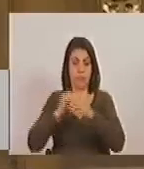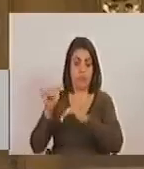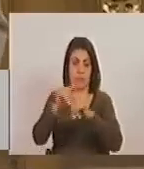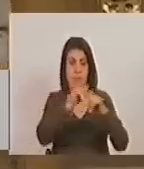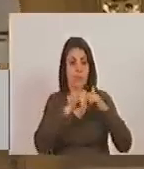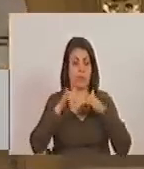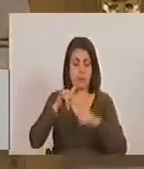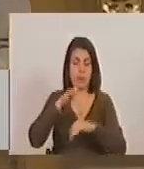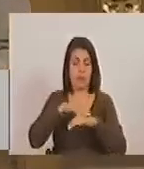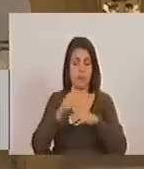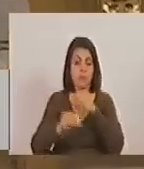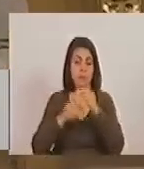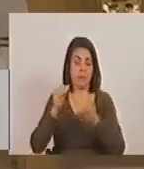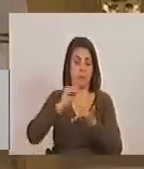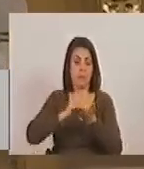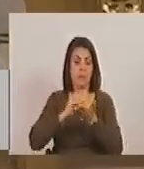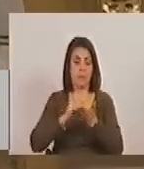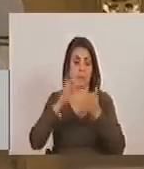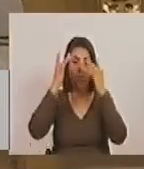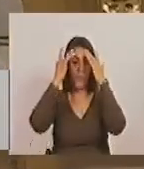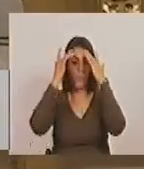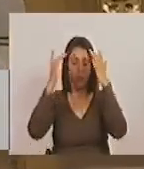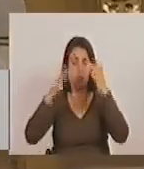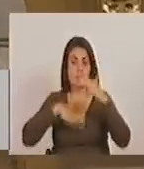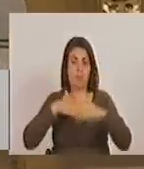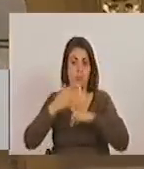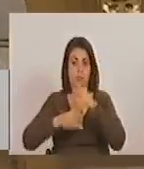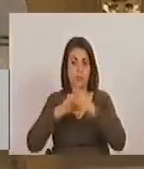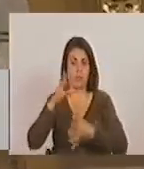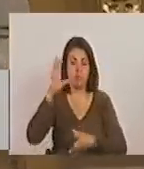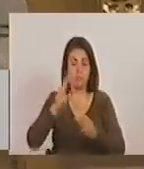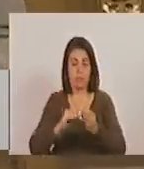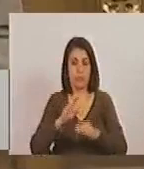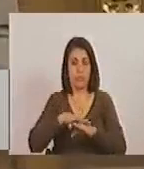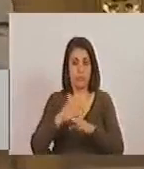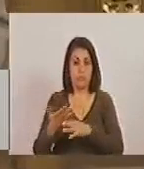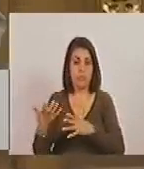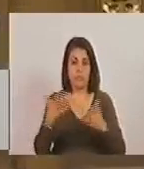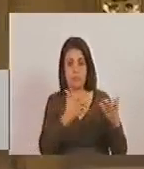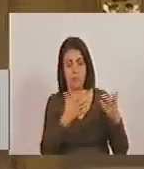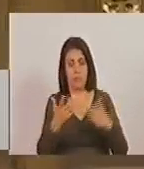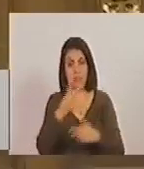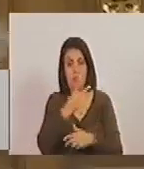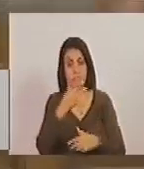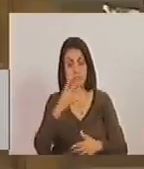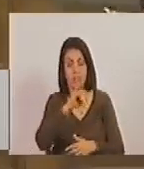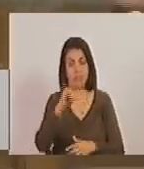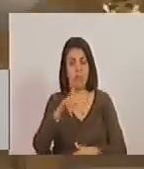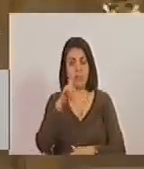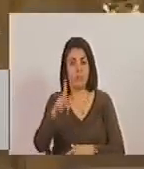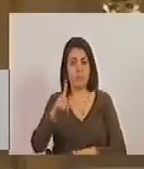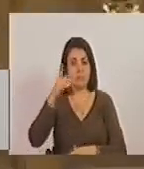que Ana María Campos, de la red de inteligencia que hizo posible el resultado de la batalla del 24 de julio,